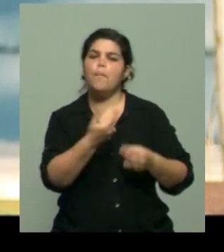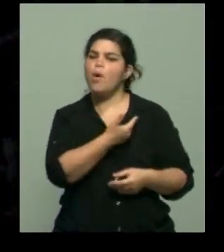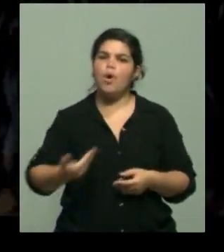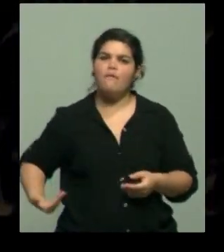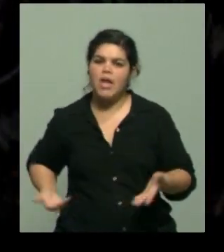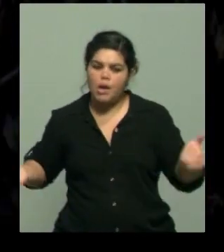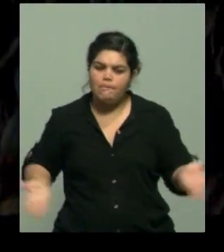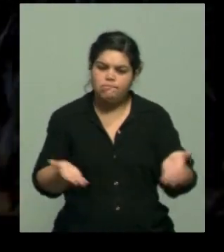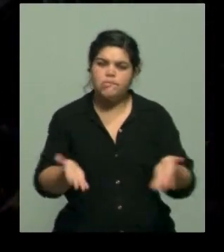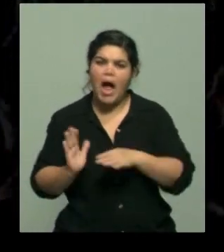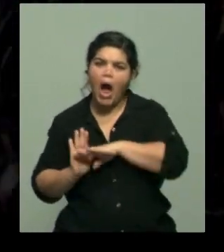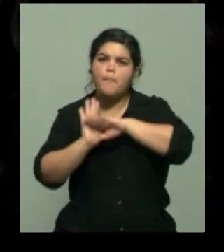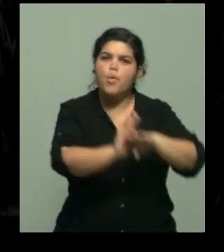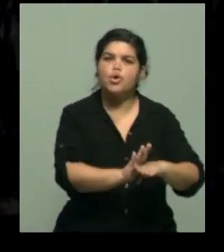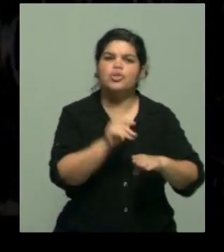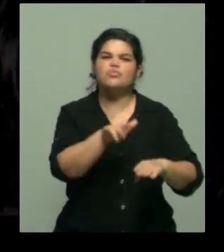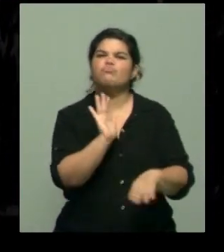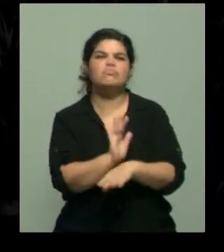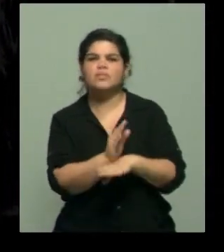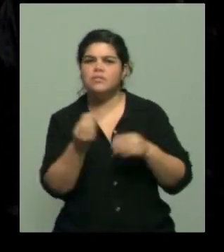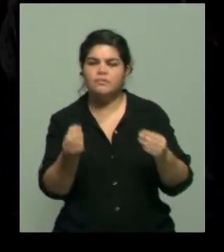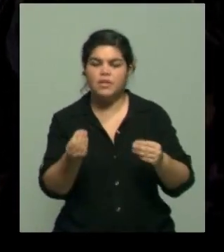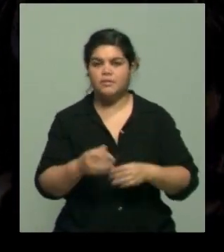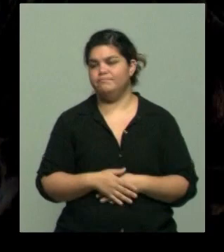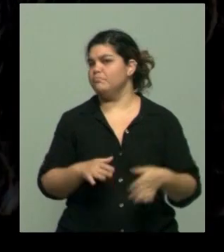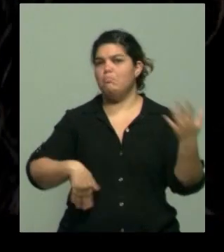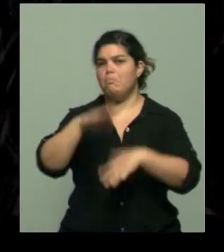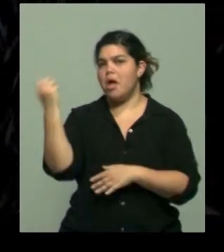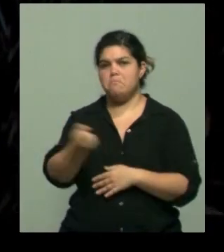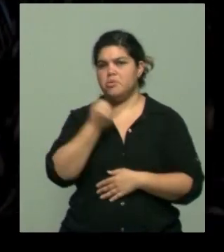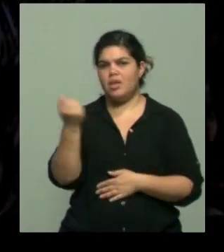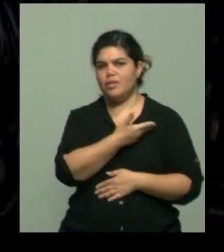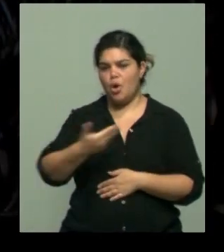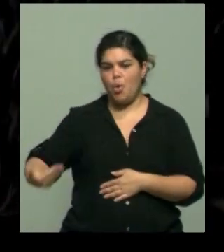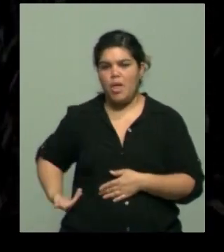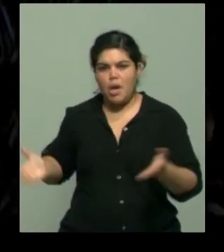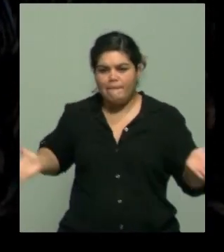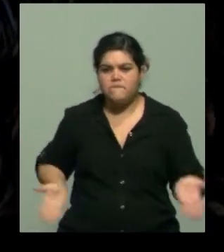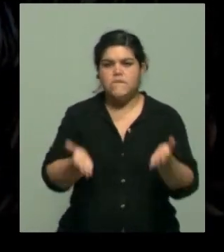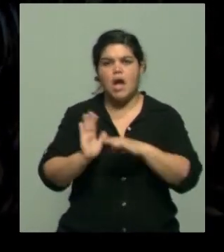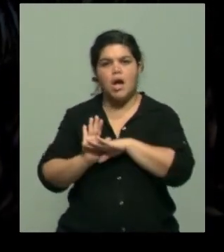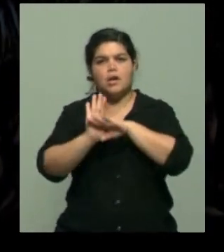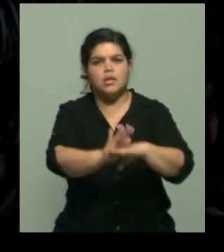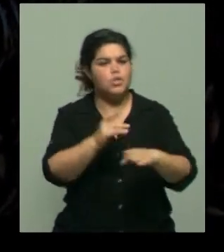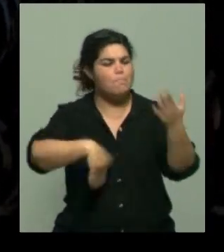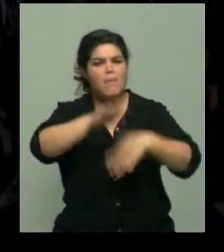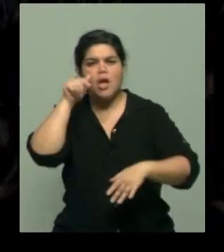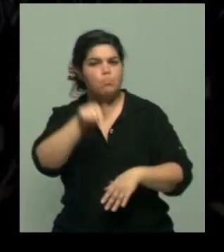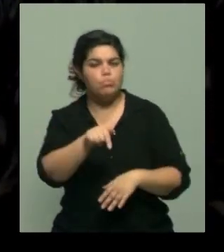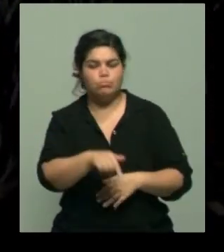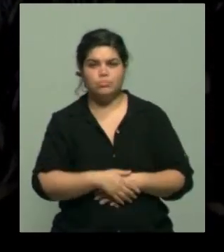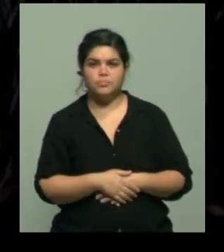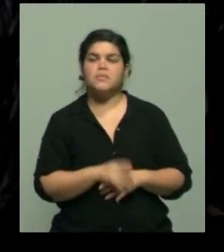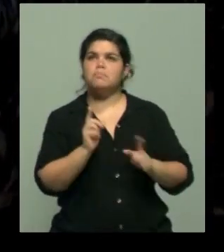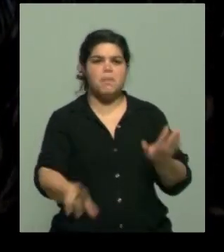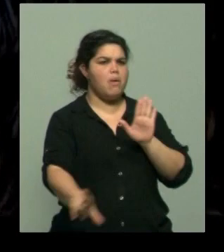principal. El Estado tiene que ser el garante de poder llevar estas políticas adelante. Esto que decíamos antes, ¿no? O sea, yo puedo tener la mejor